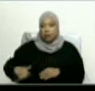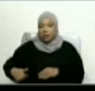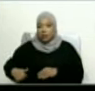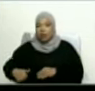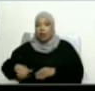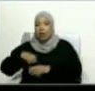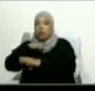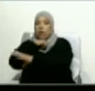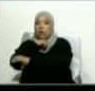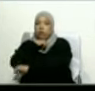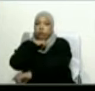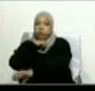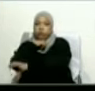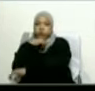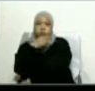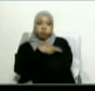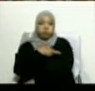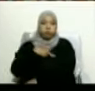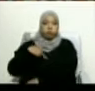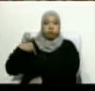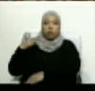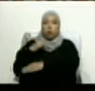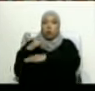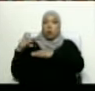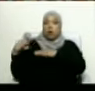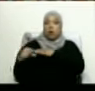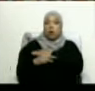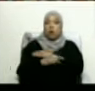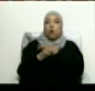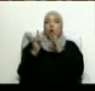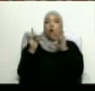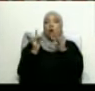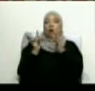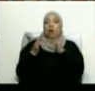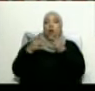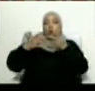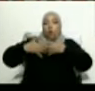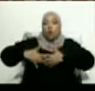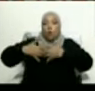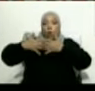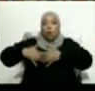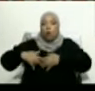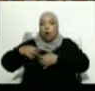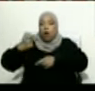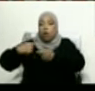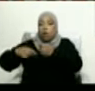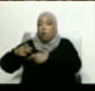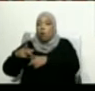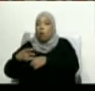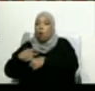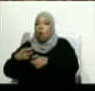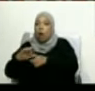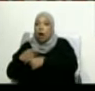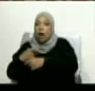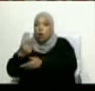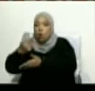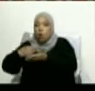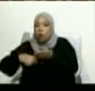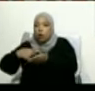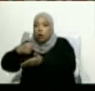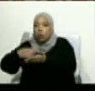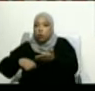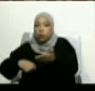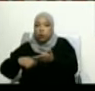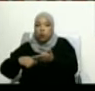está concediendo contratos petroleros y de hidrocarburos, no solamente en